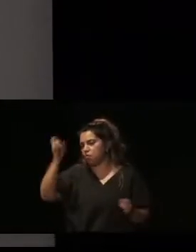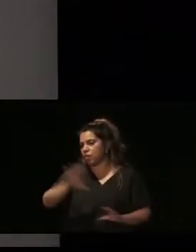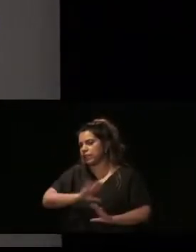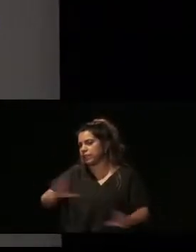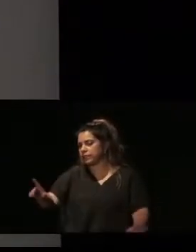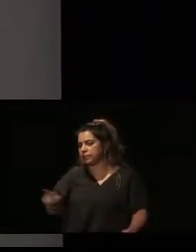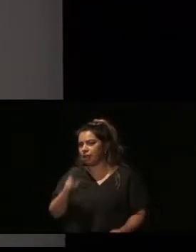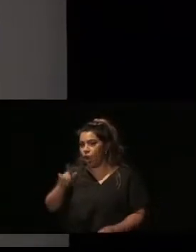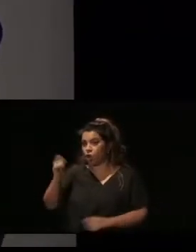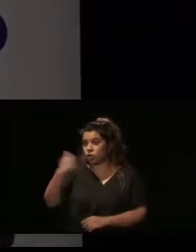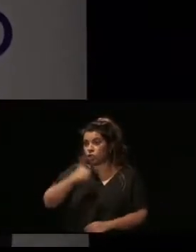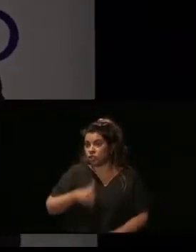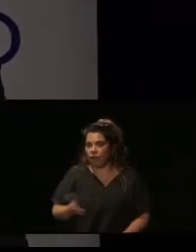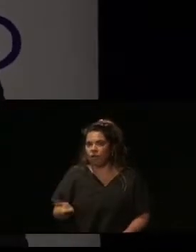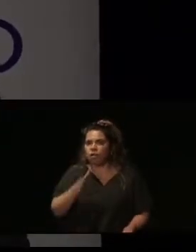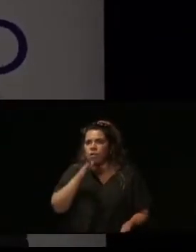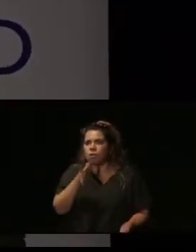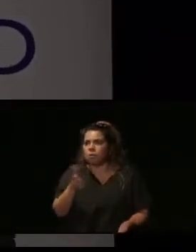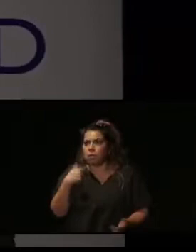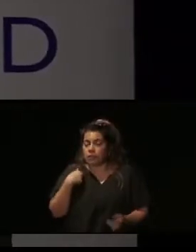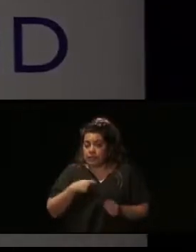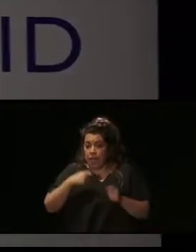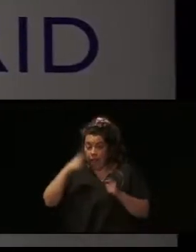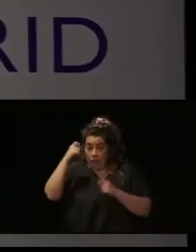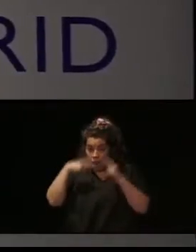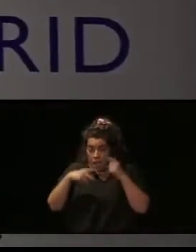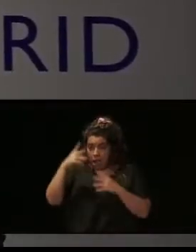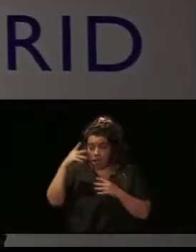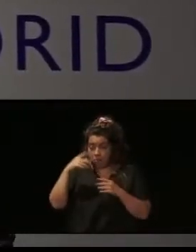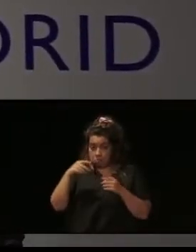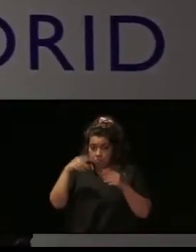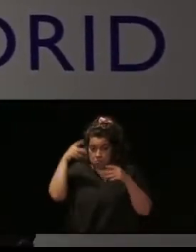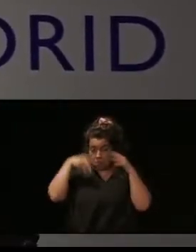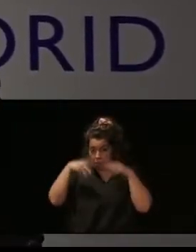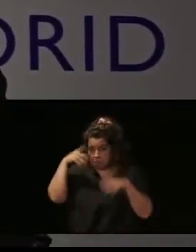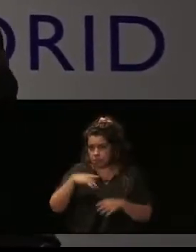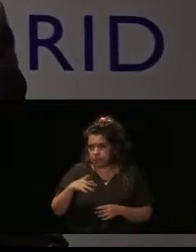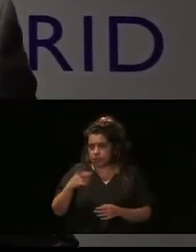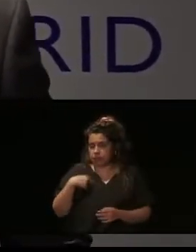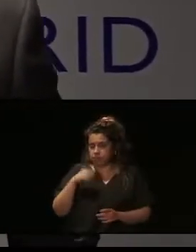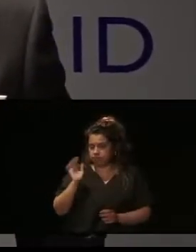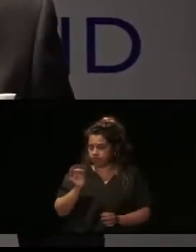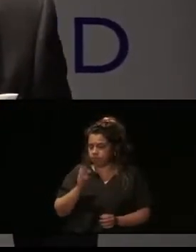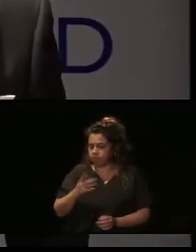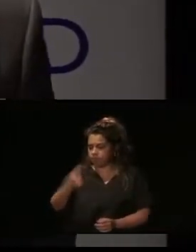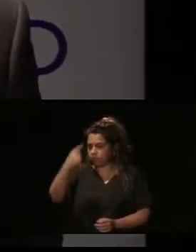Ya nos podemos morir. ¿Por qué? Y, además, me lo decían con lágrimas, ¿eh? Ojo, que esto es de las cosas que se te quedan grabadas, ¿eh?